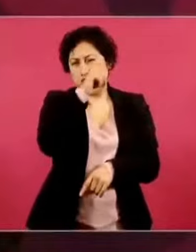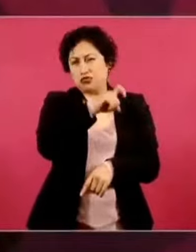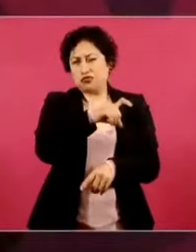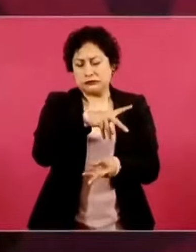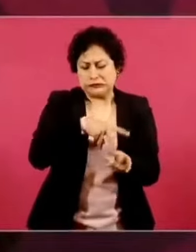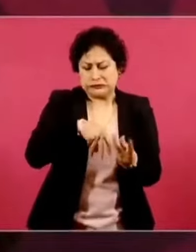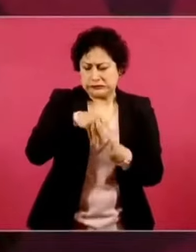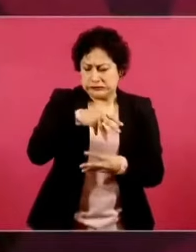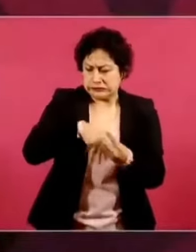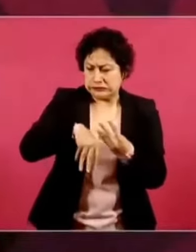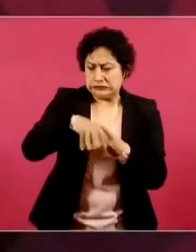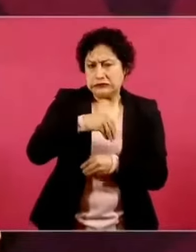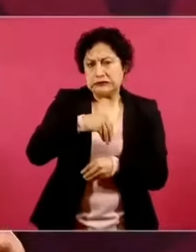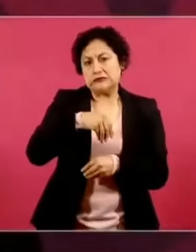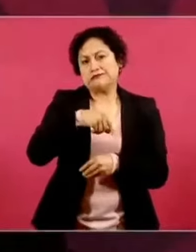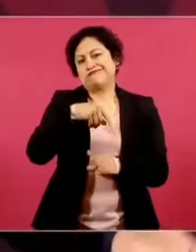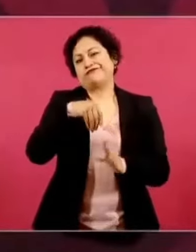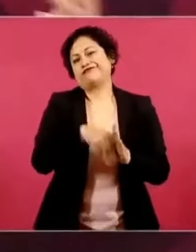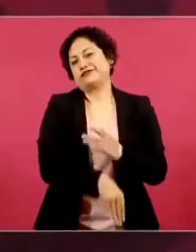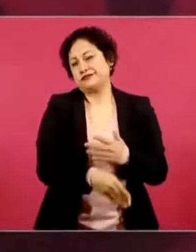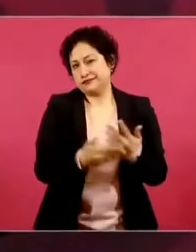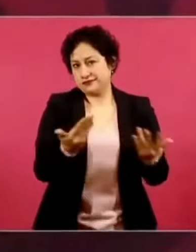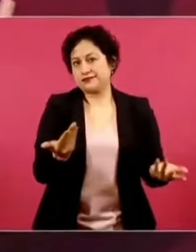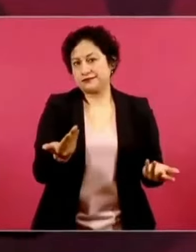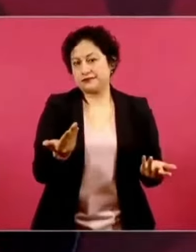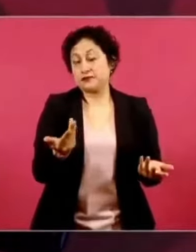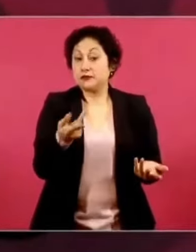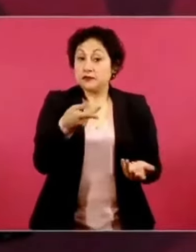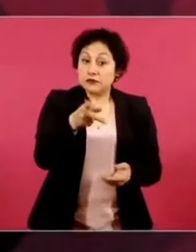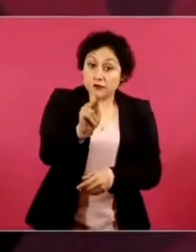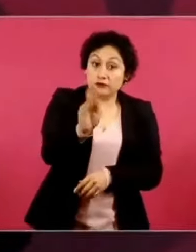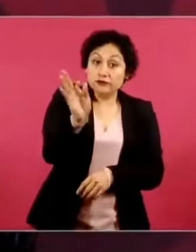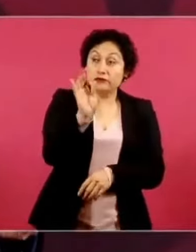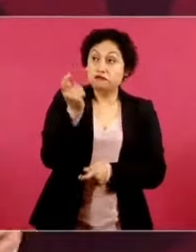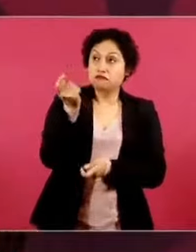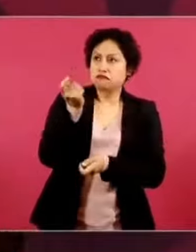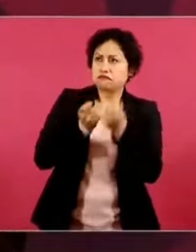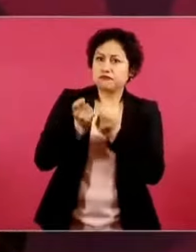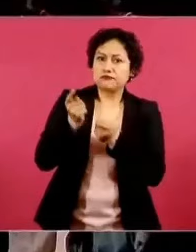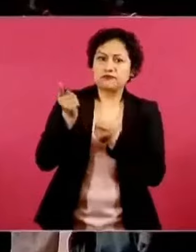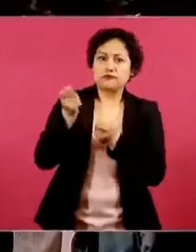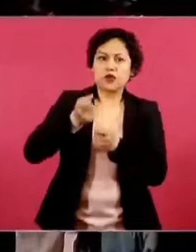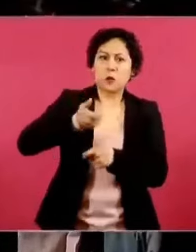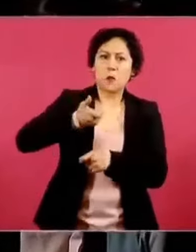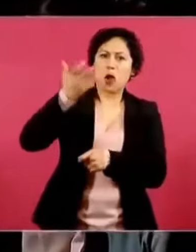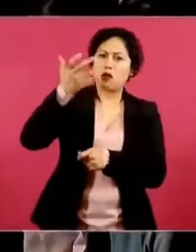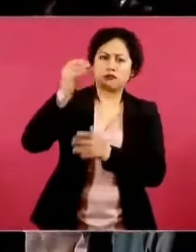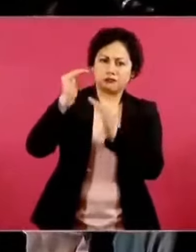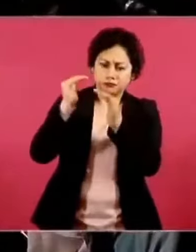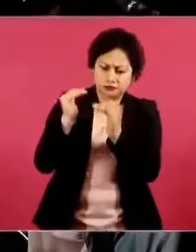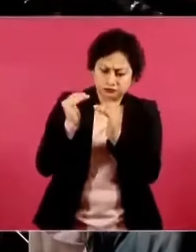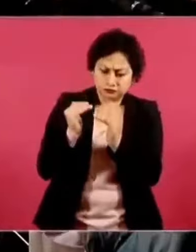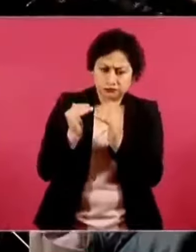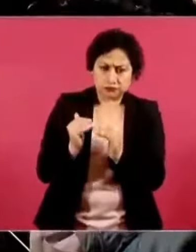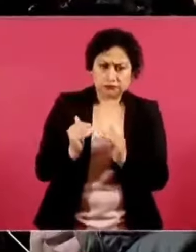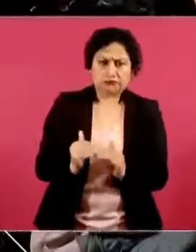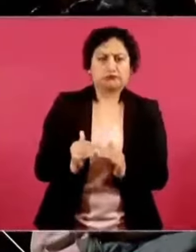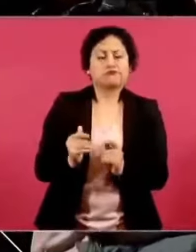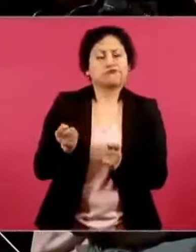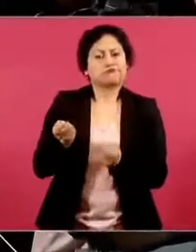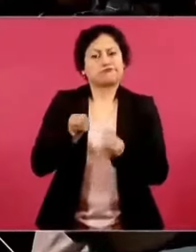agradecemos mucho por lo que hacen en cuanto a que eh